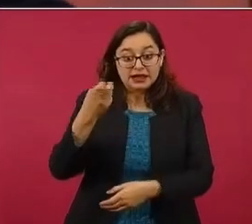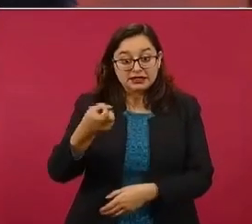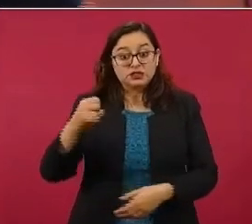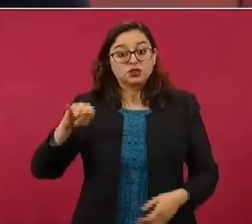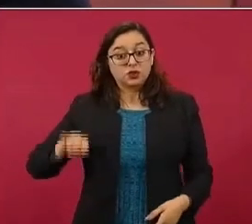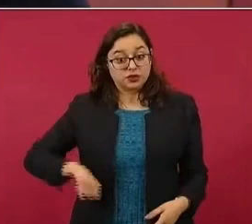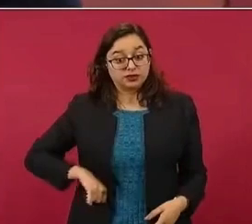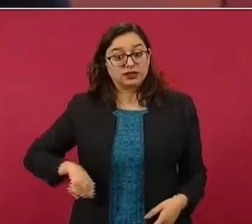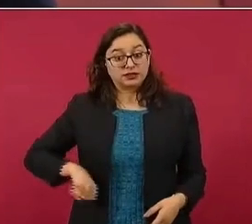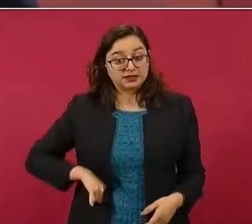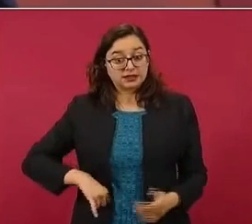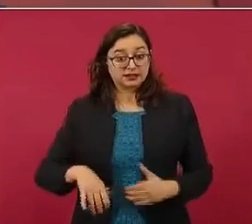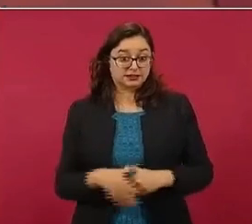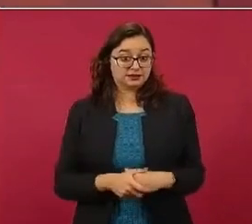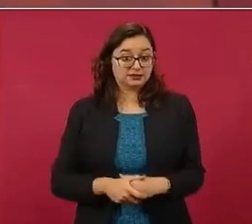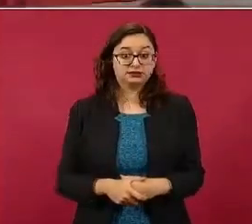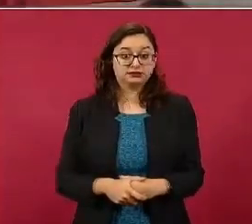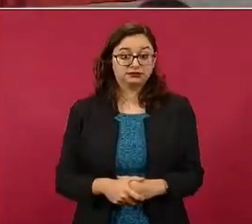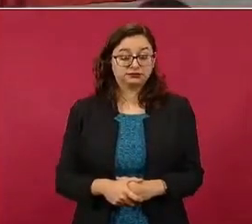Hasta hace poco